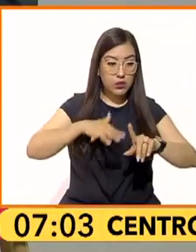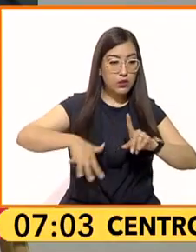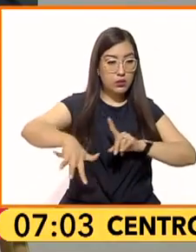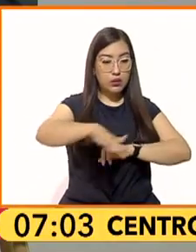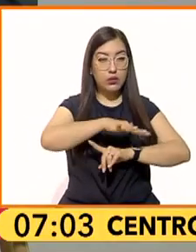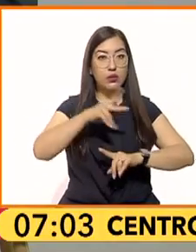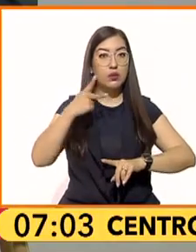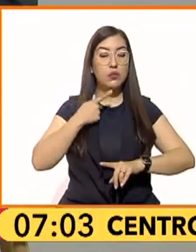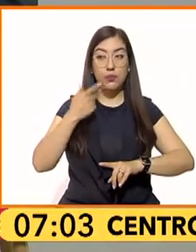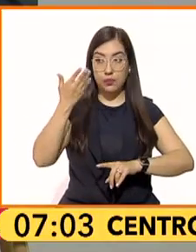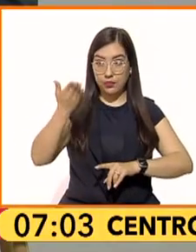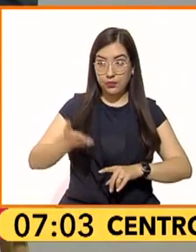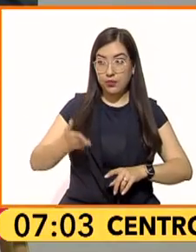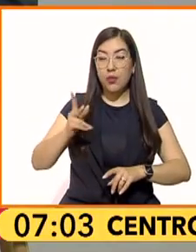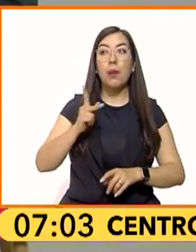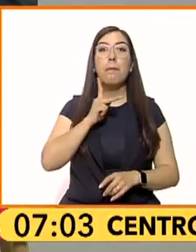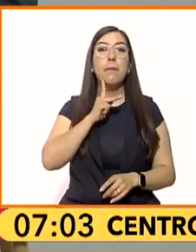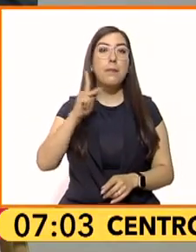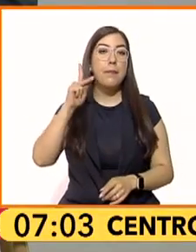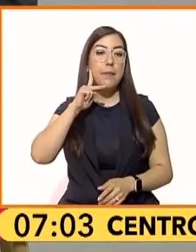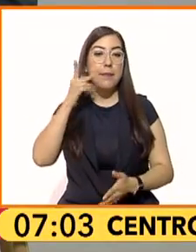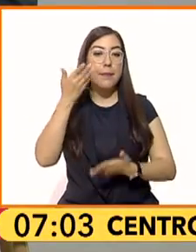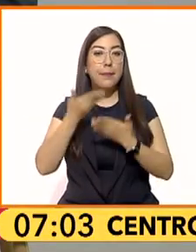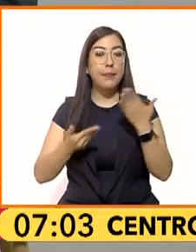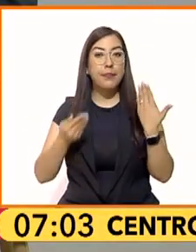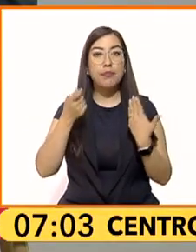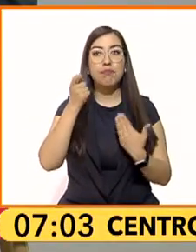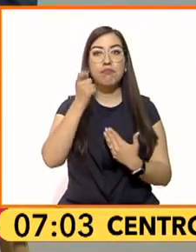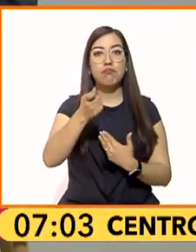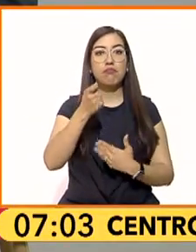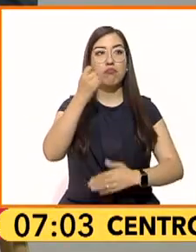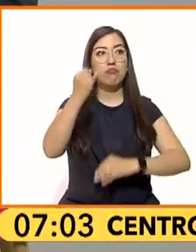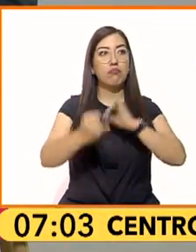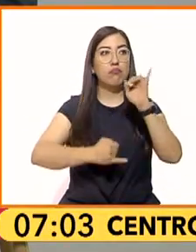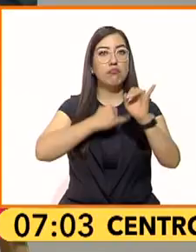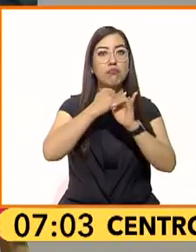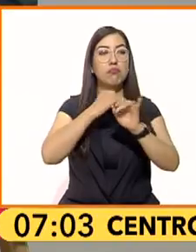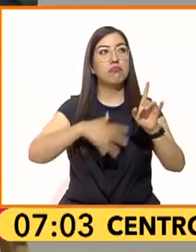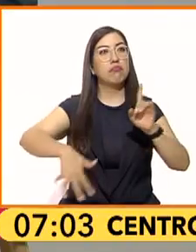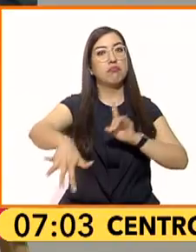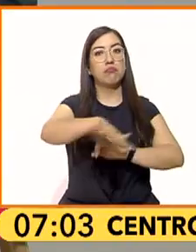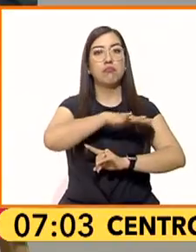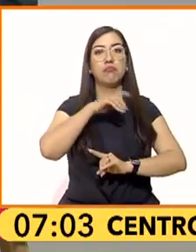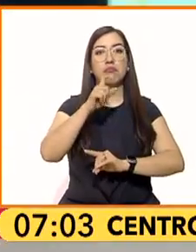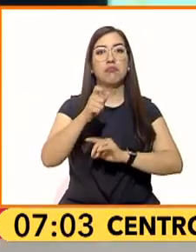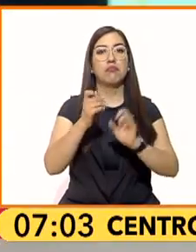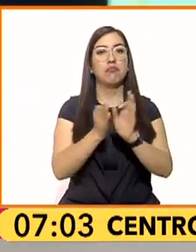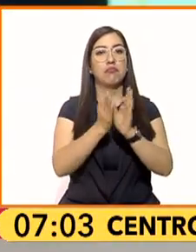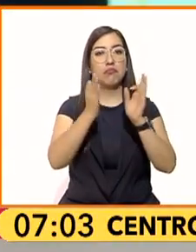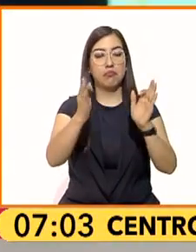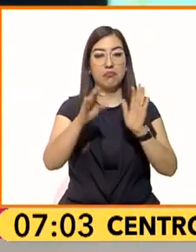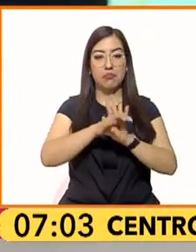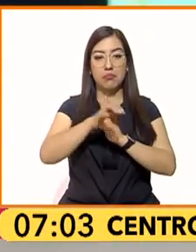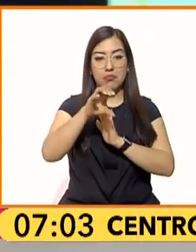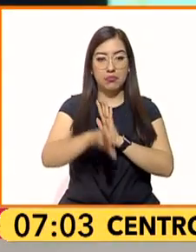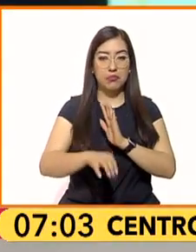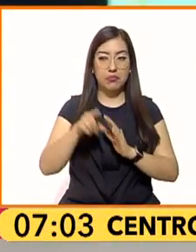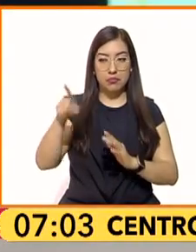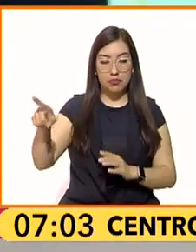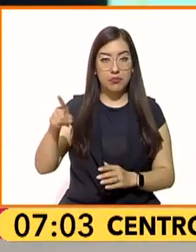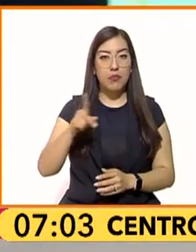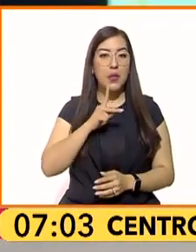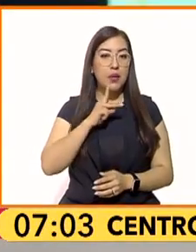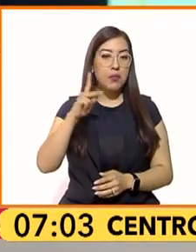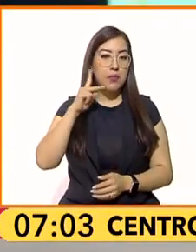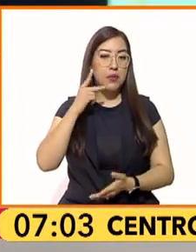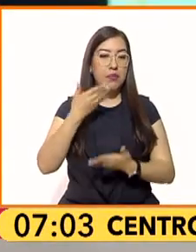del Papa frente a los nuevos entornos internacionales. Un ejemplo muy sencillo es la postura del Papa